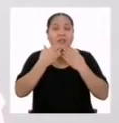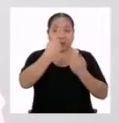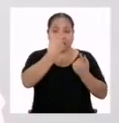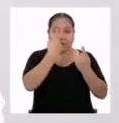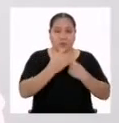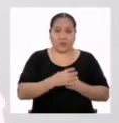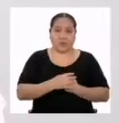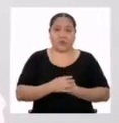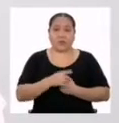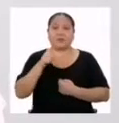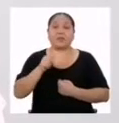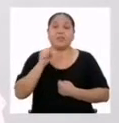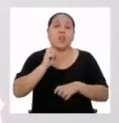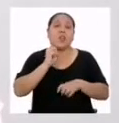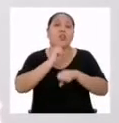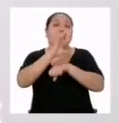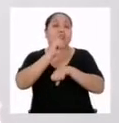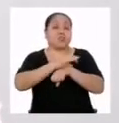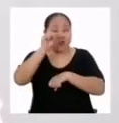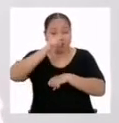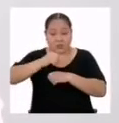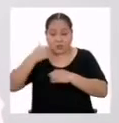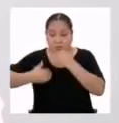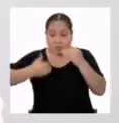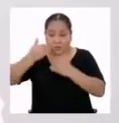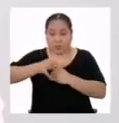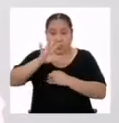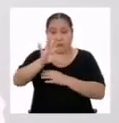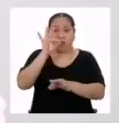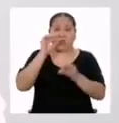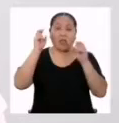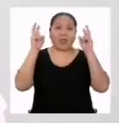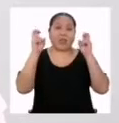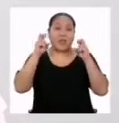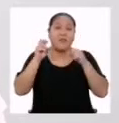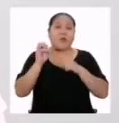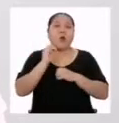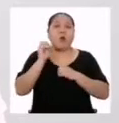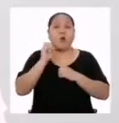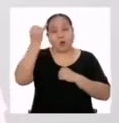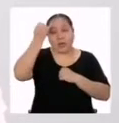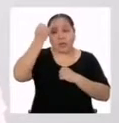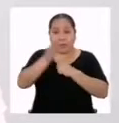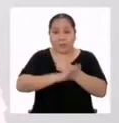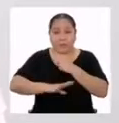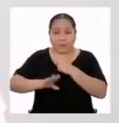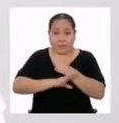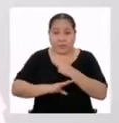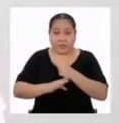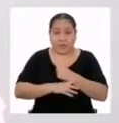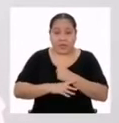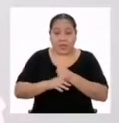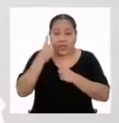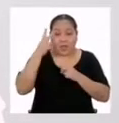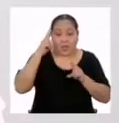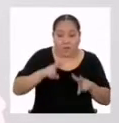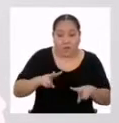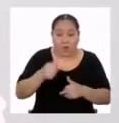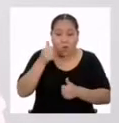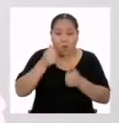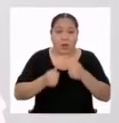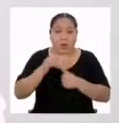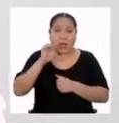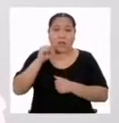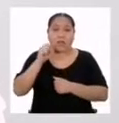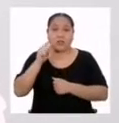Lo recomendable es hacerlo, porque identificar el tema y la idea principal y reconocer la estructura textual